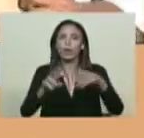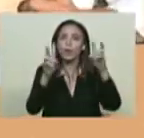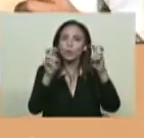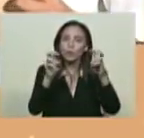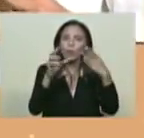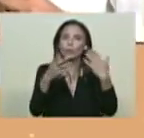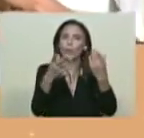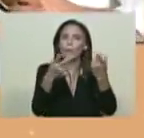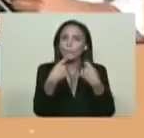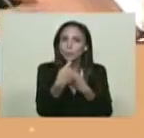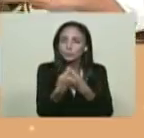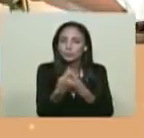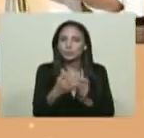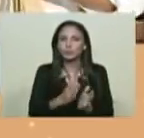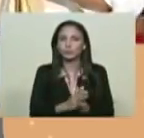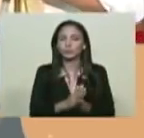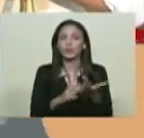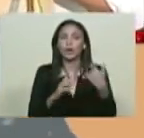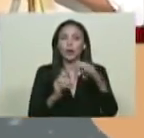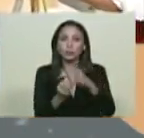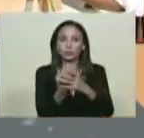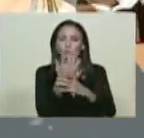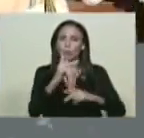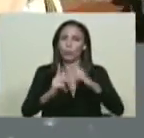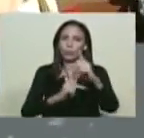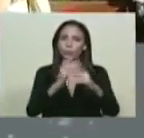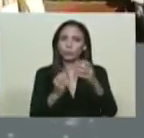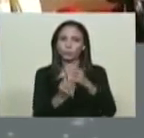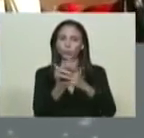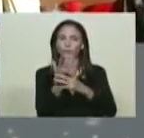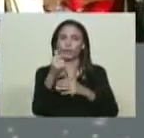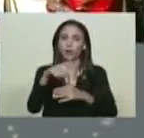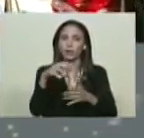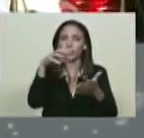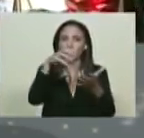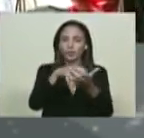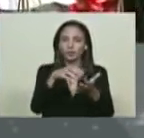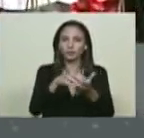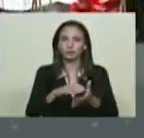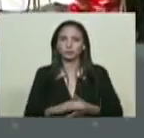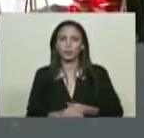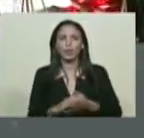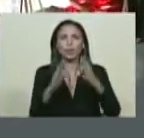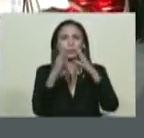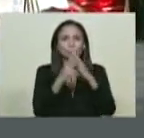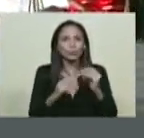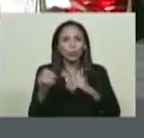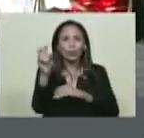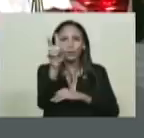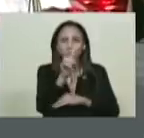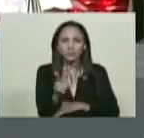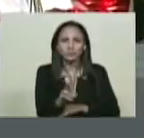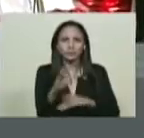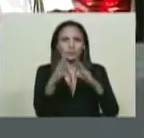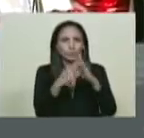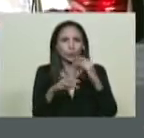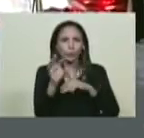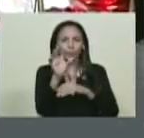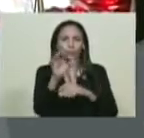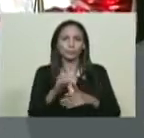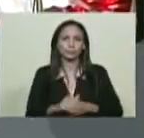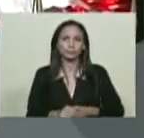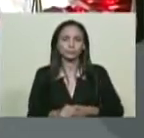divisas al país a partir de estos floricultores del Jarillo y los floricultores de todo el país. y